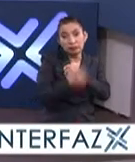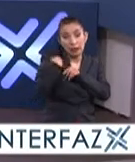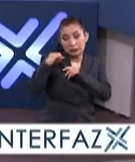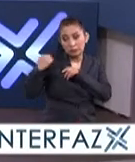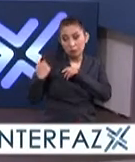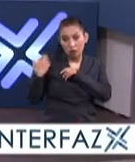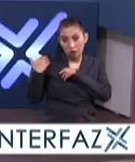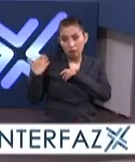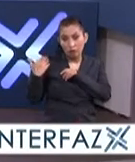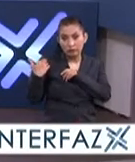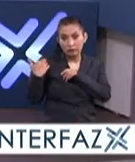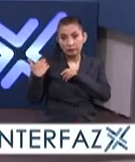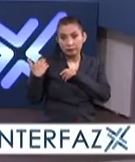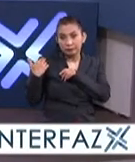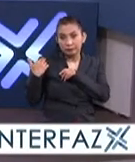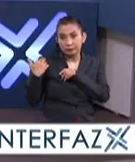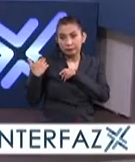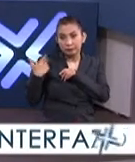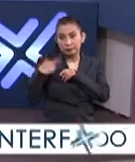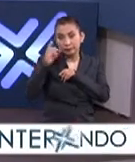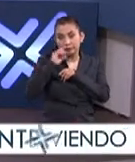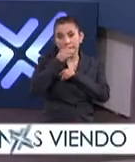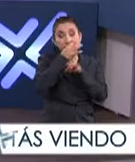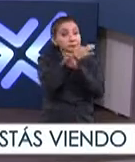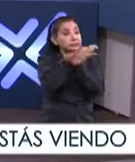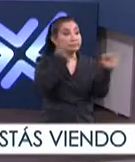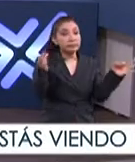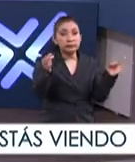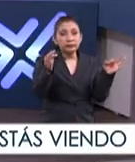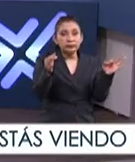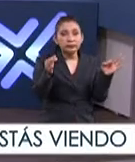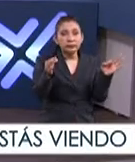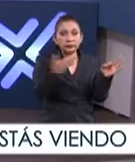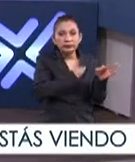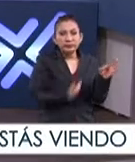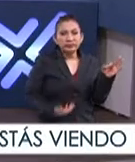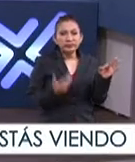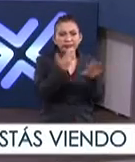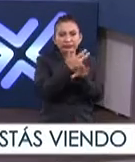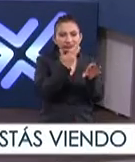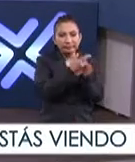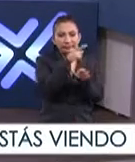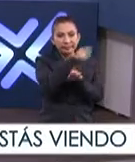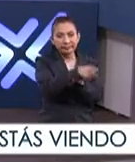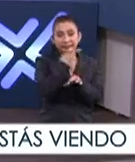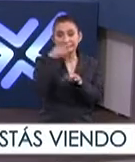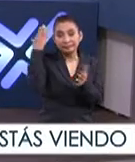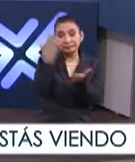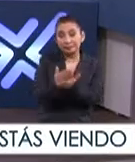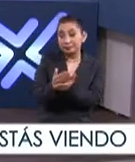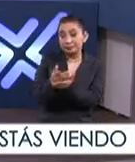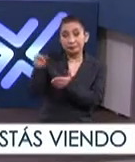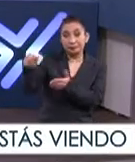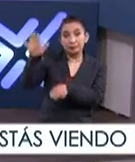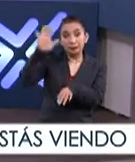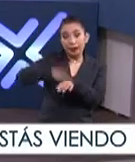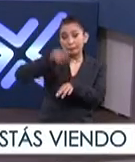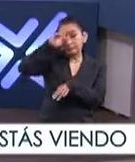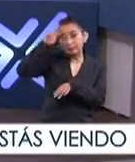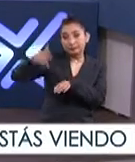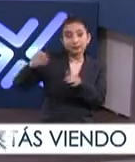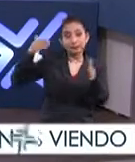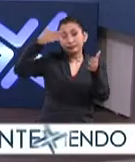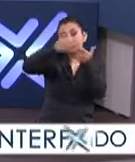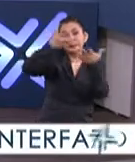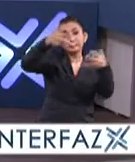más reciente medida que fue el decreto del presidente estadounidense que obstaculiza aún más la